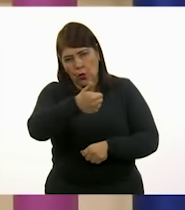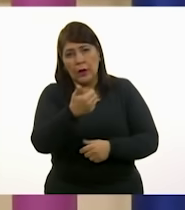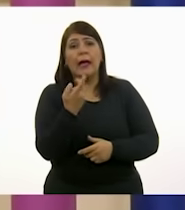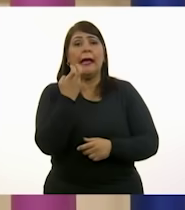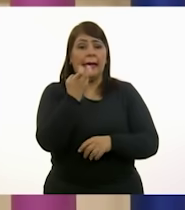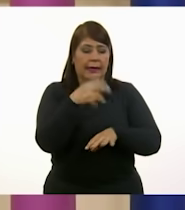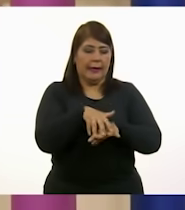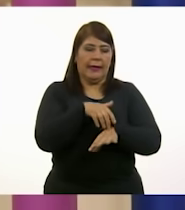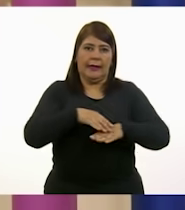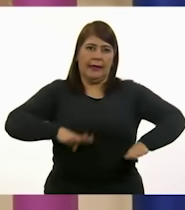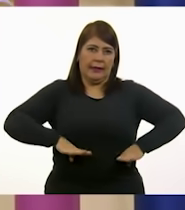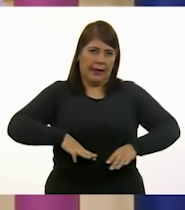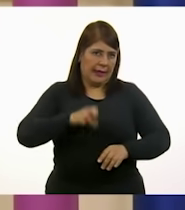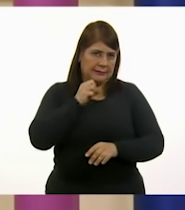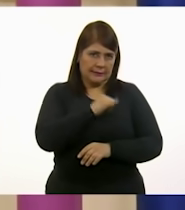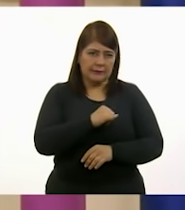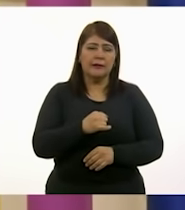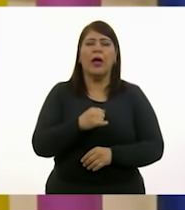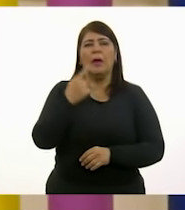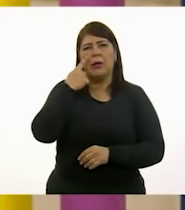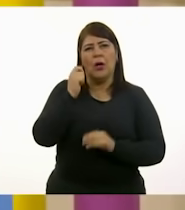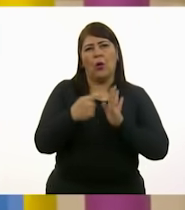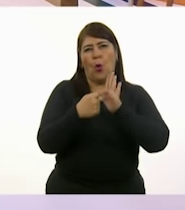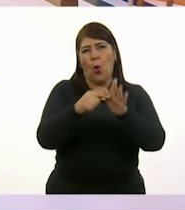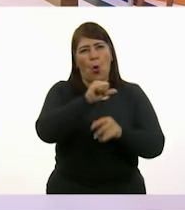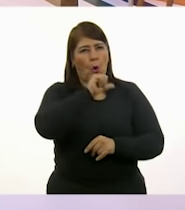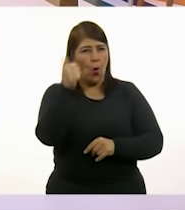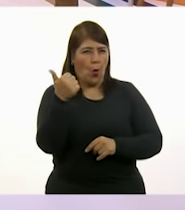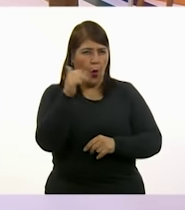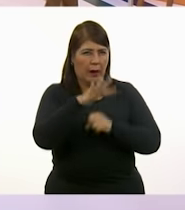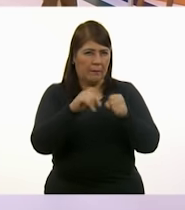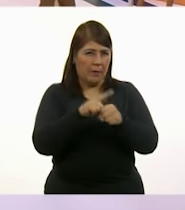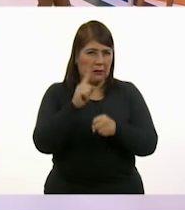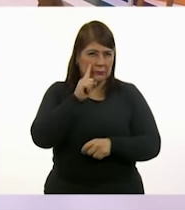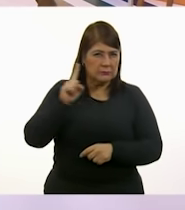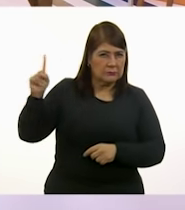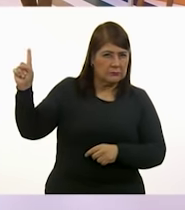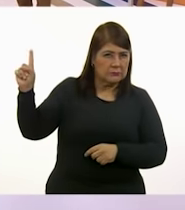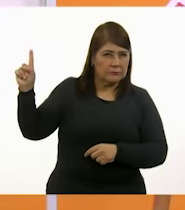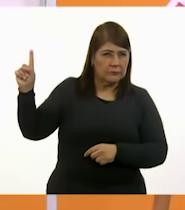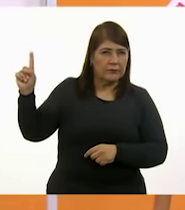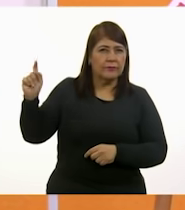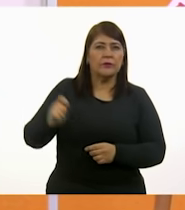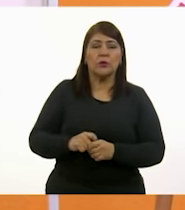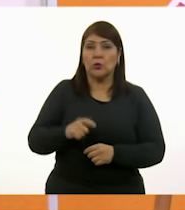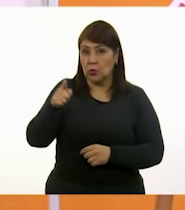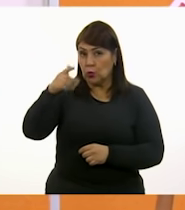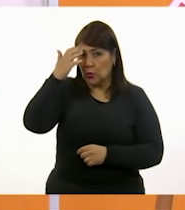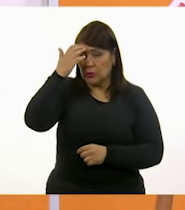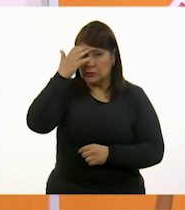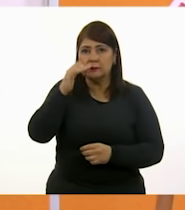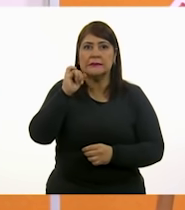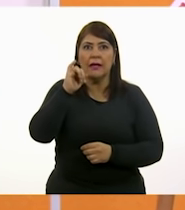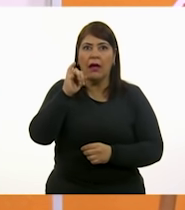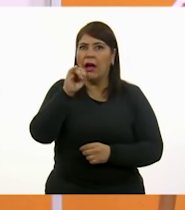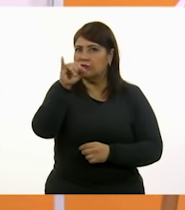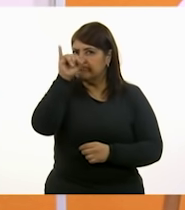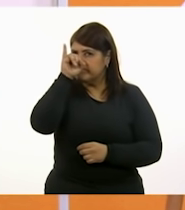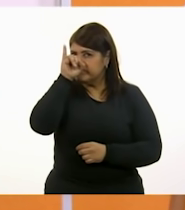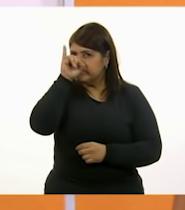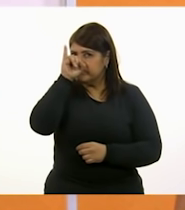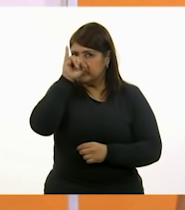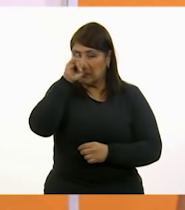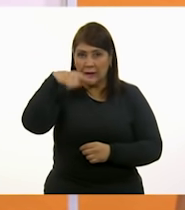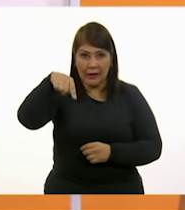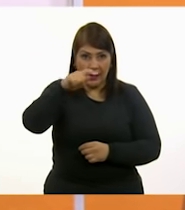presentar a este otro animal ¿Qué animal es? ¿Tú lo conoces? Ah, sí Es un rinoceronte ¿Ya lo vieron? Ustedes en